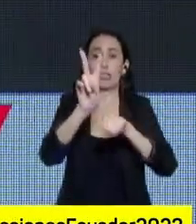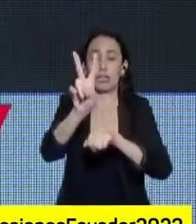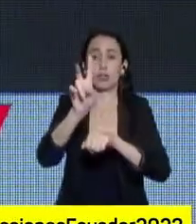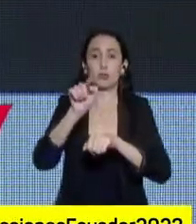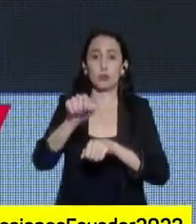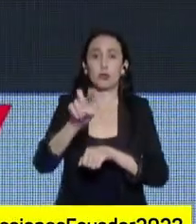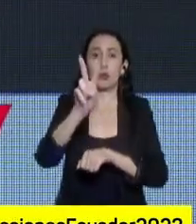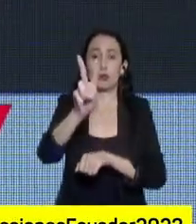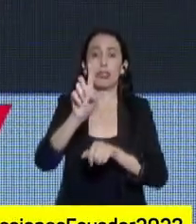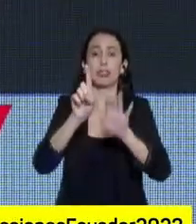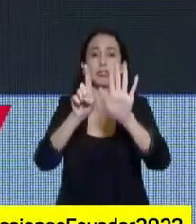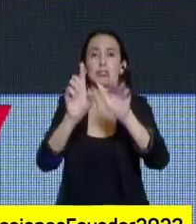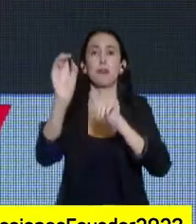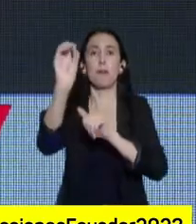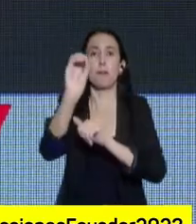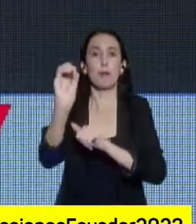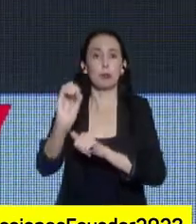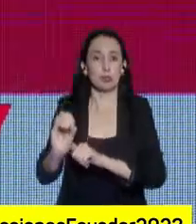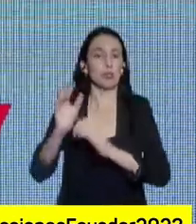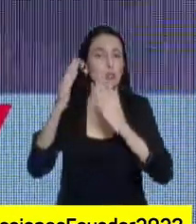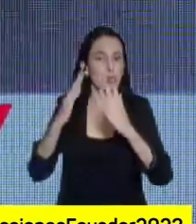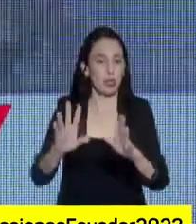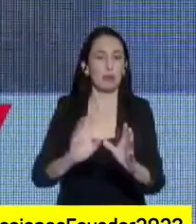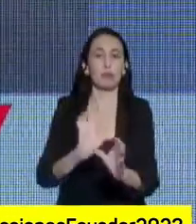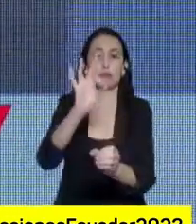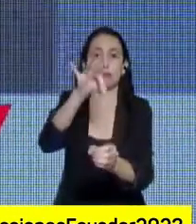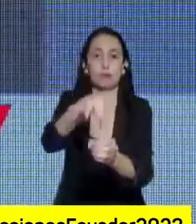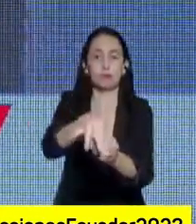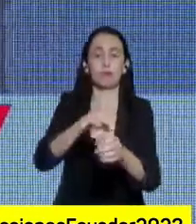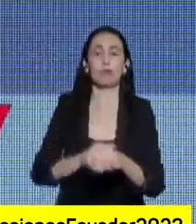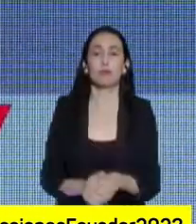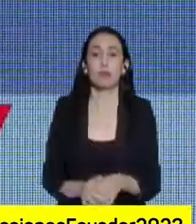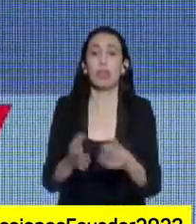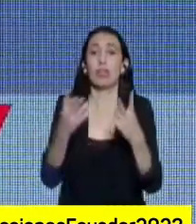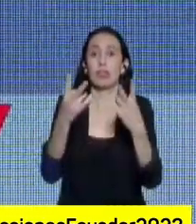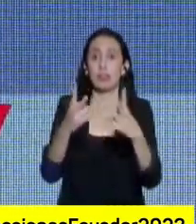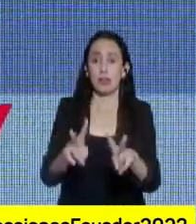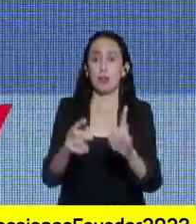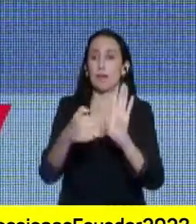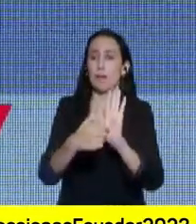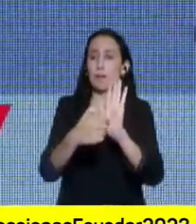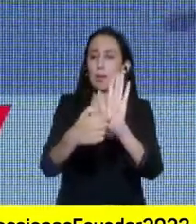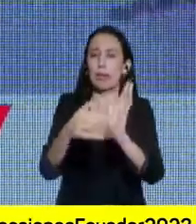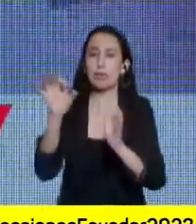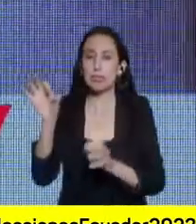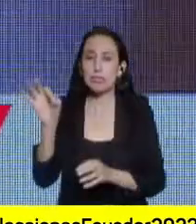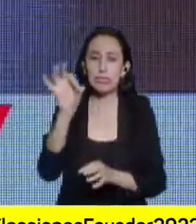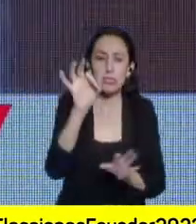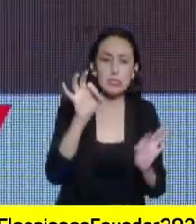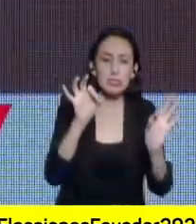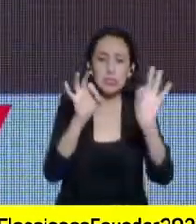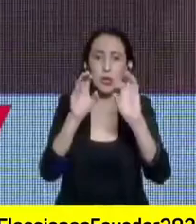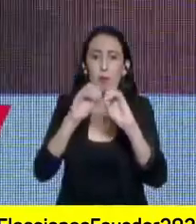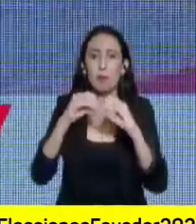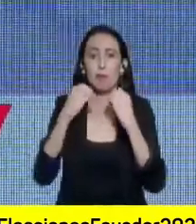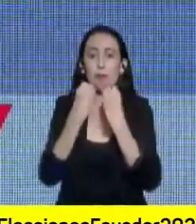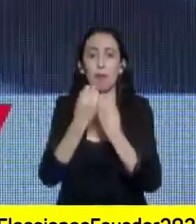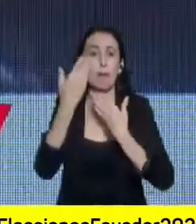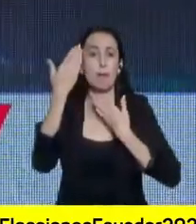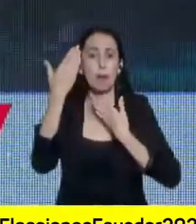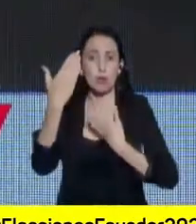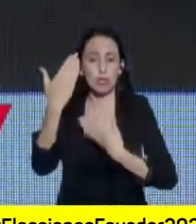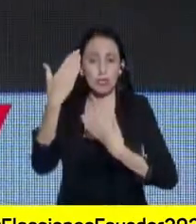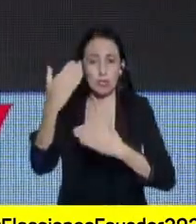82.26%. Así también, destacamos la presencia de los delegados de las organizaciones